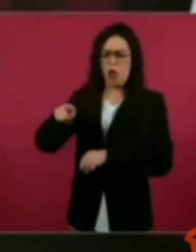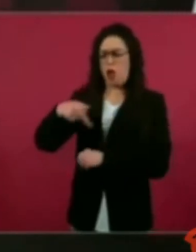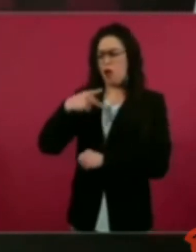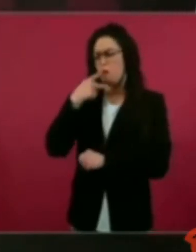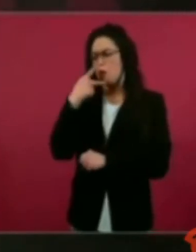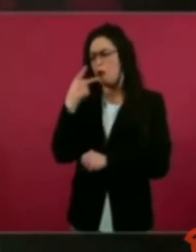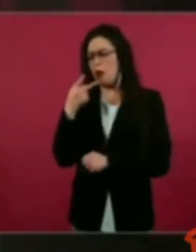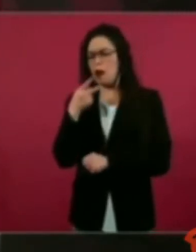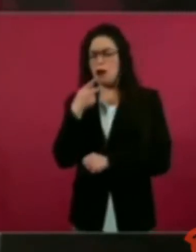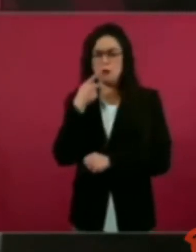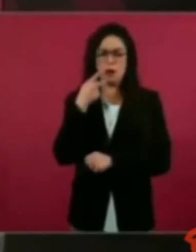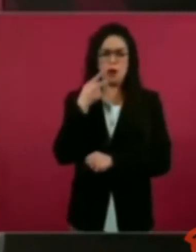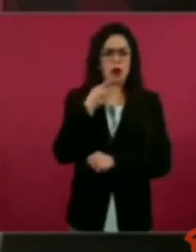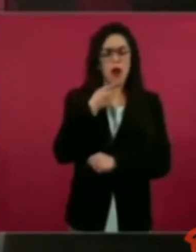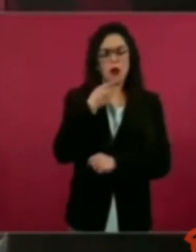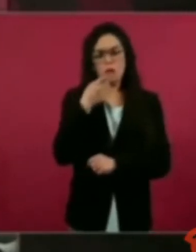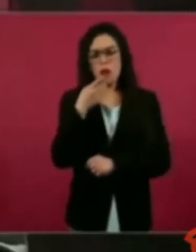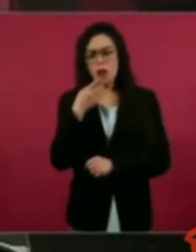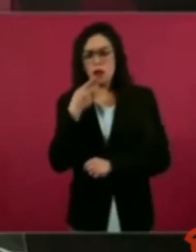Ciro